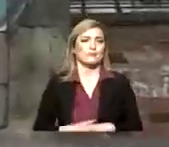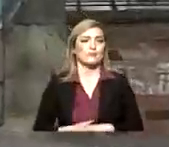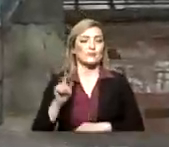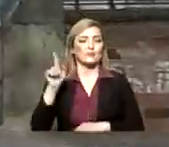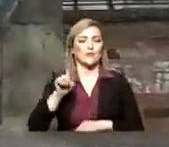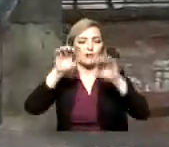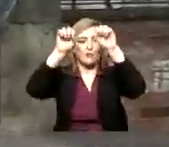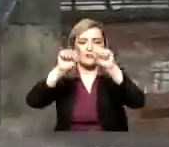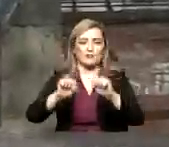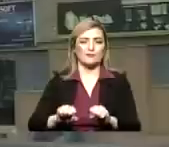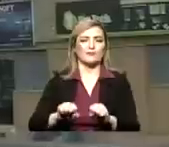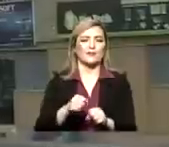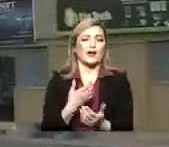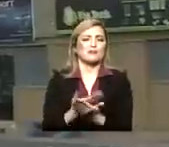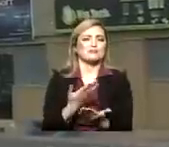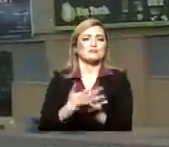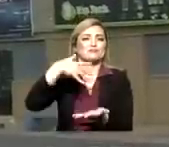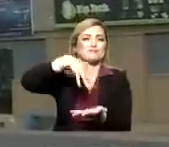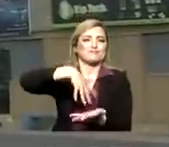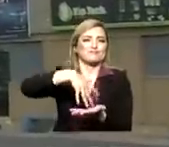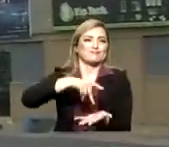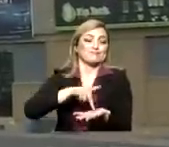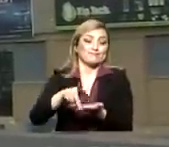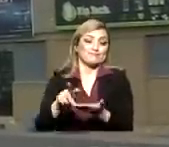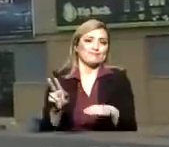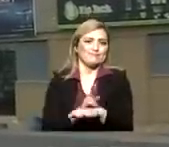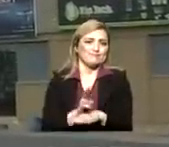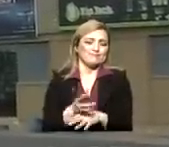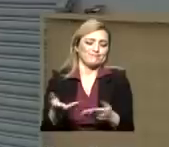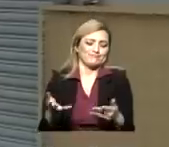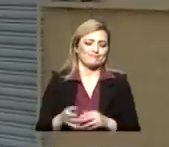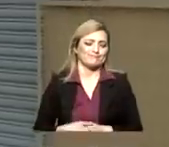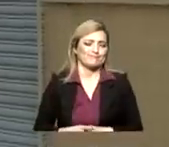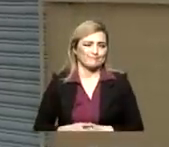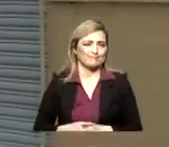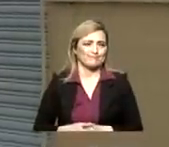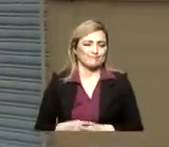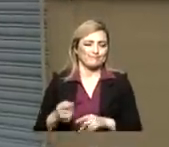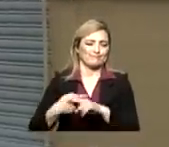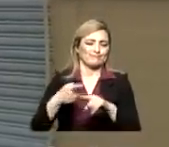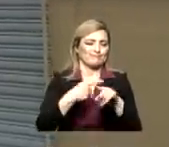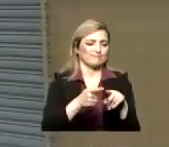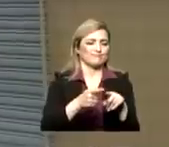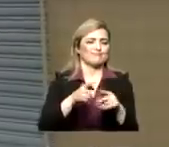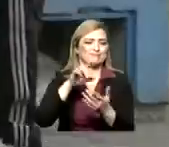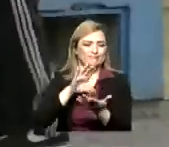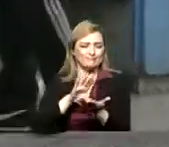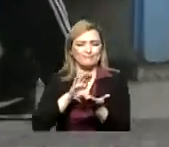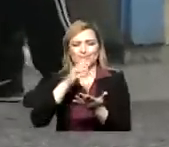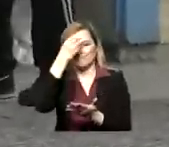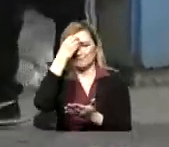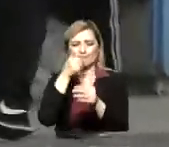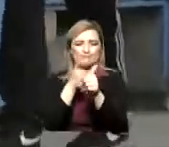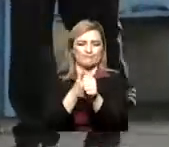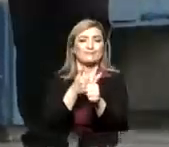que hoy se encuentran cerrados lo generaban los estudiantes de la Universidad Central y otros centros educativos